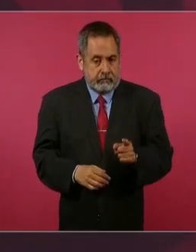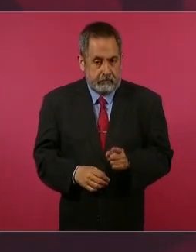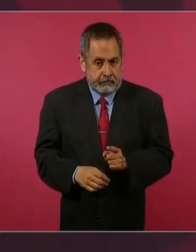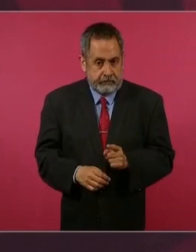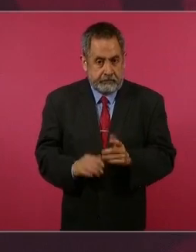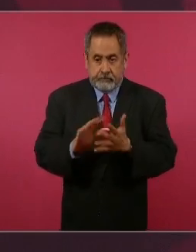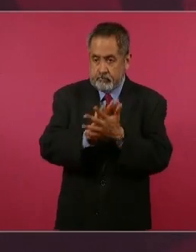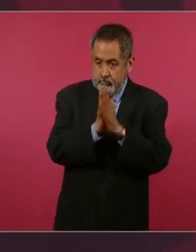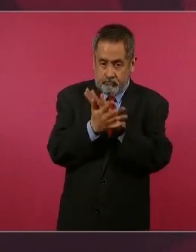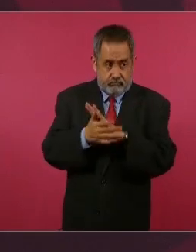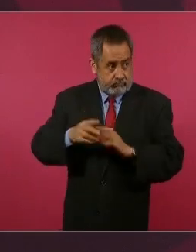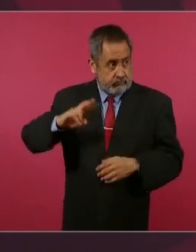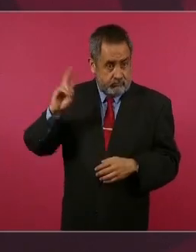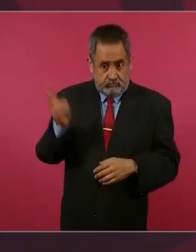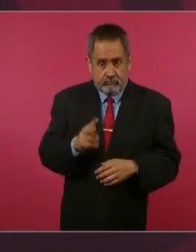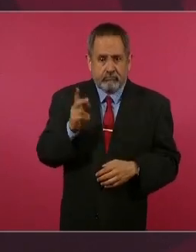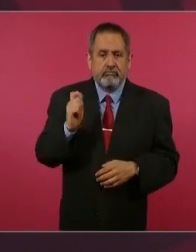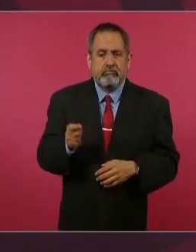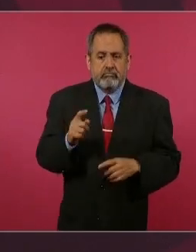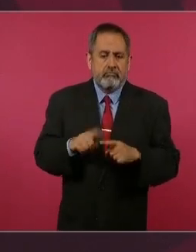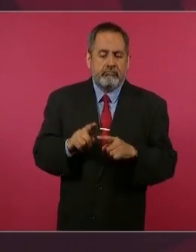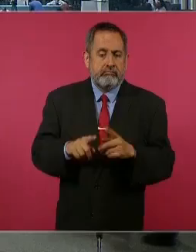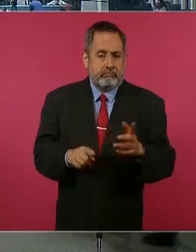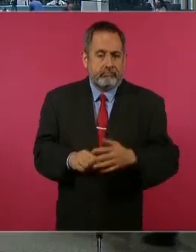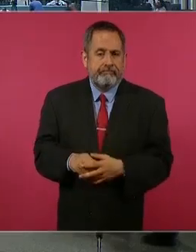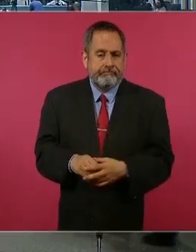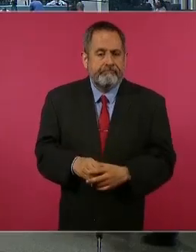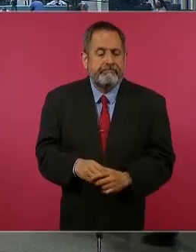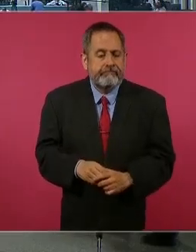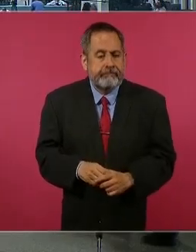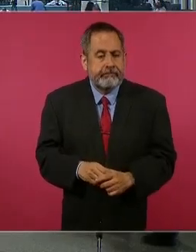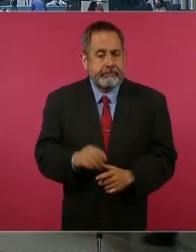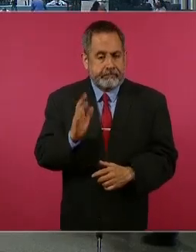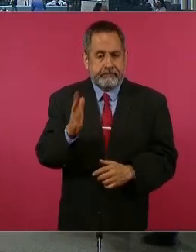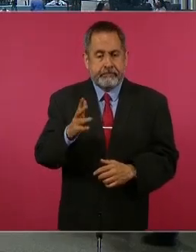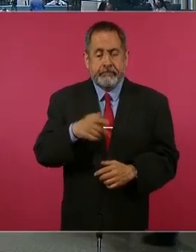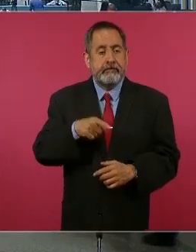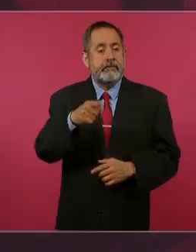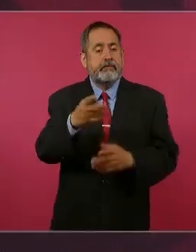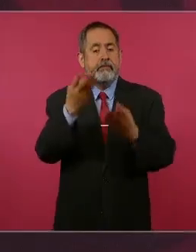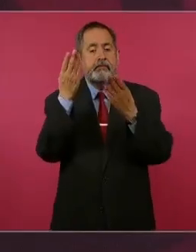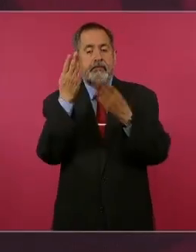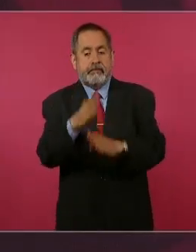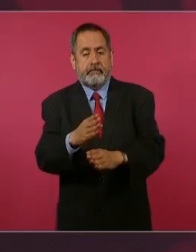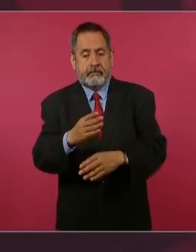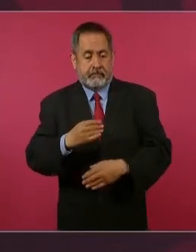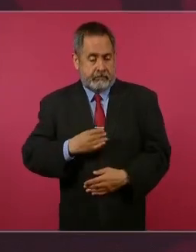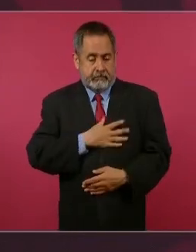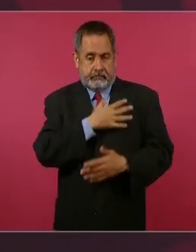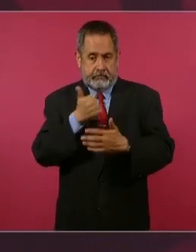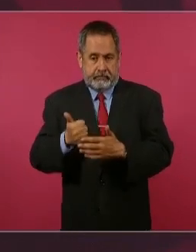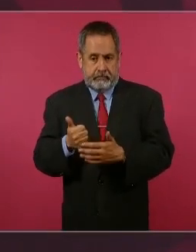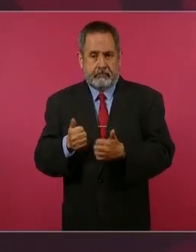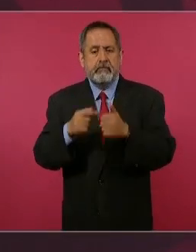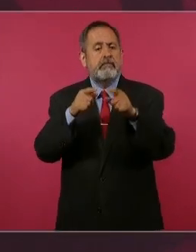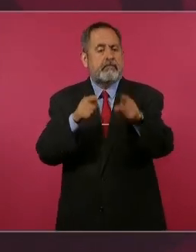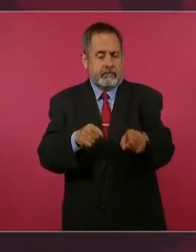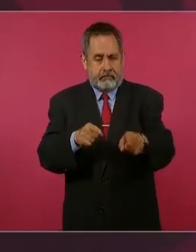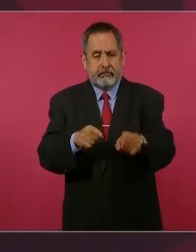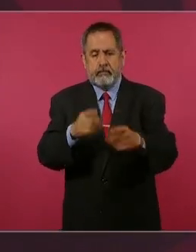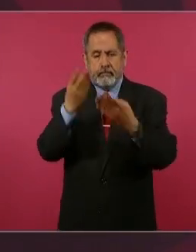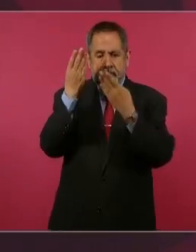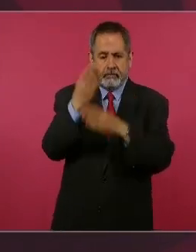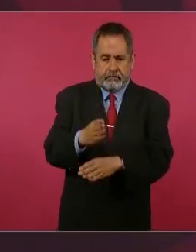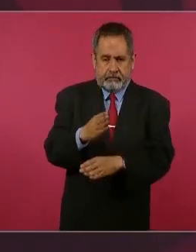convirtieron en realidad es que ya se tiene el Banco del Bienestar y es el